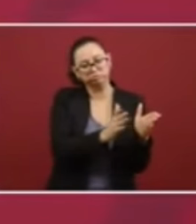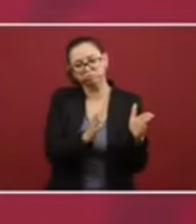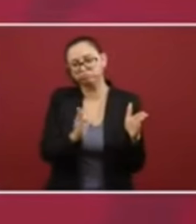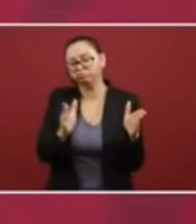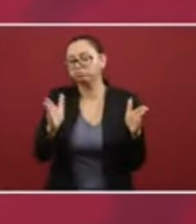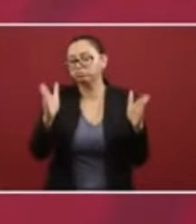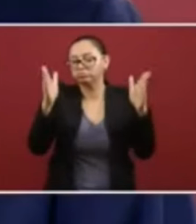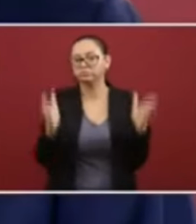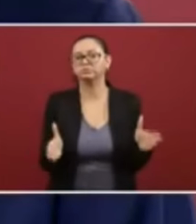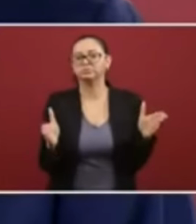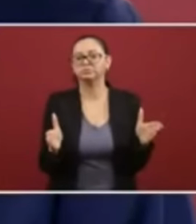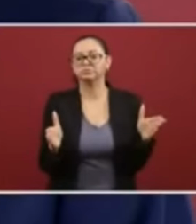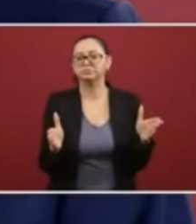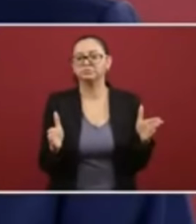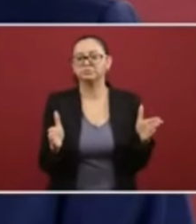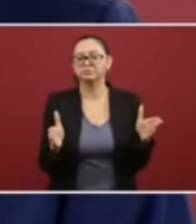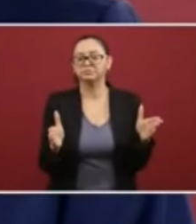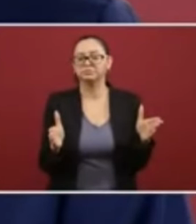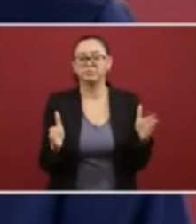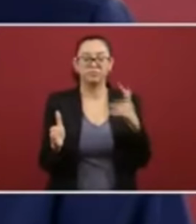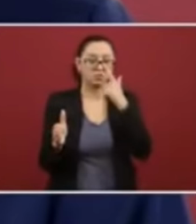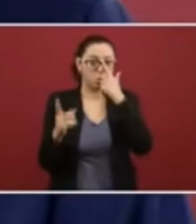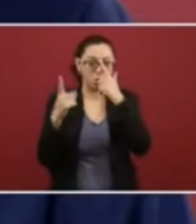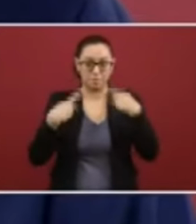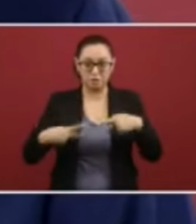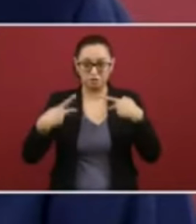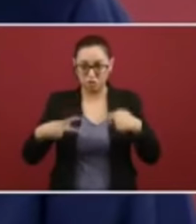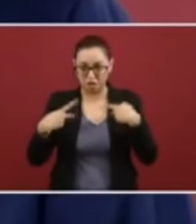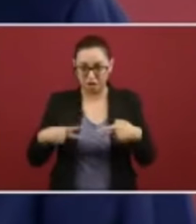En que si alguien robaba,